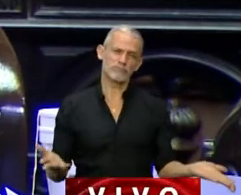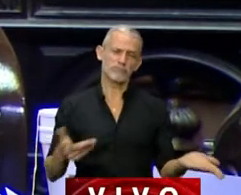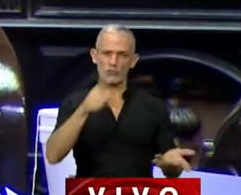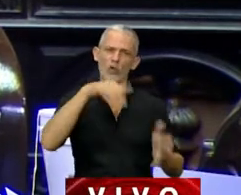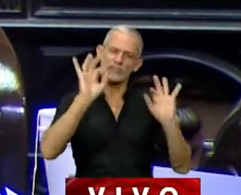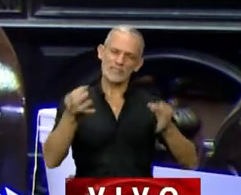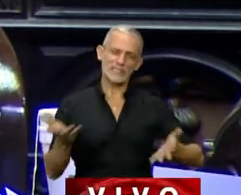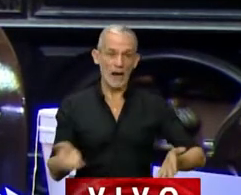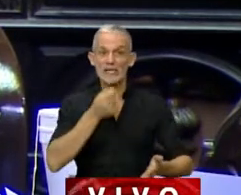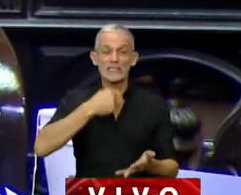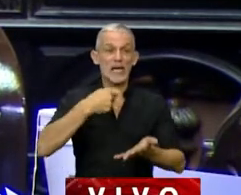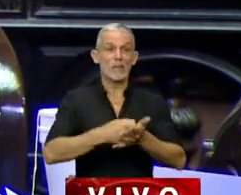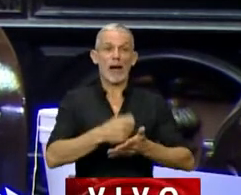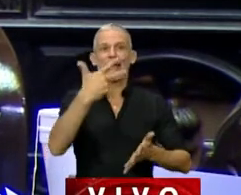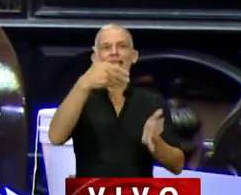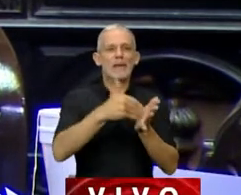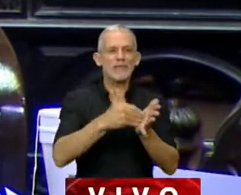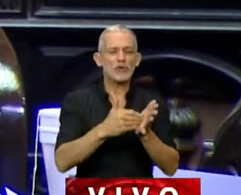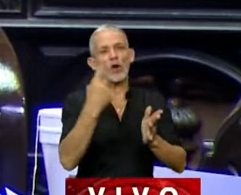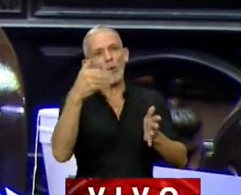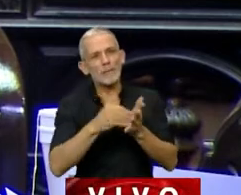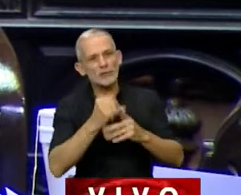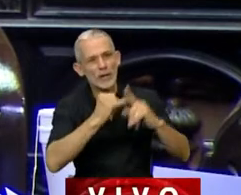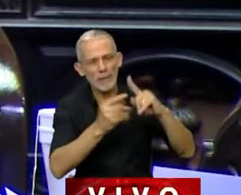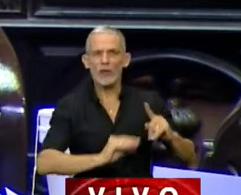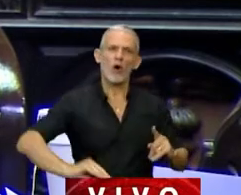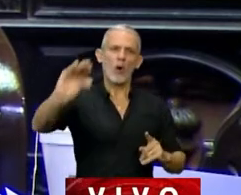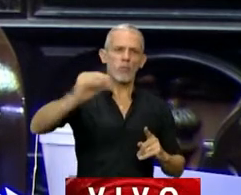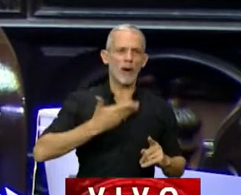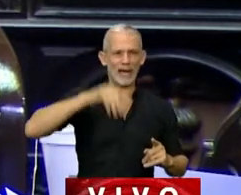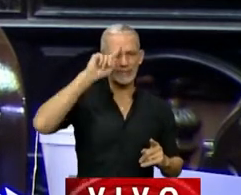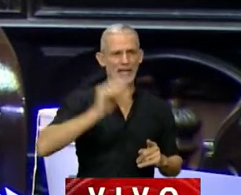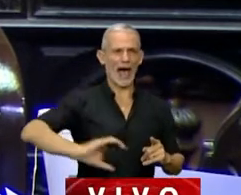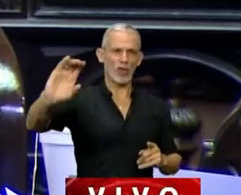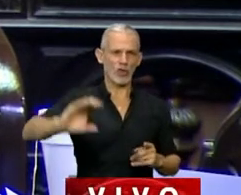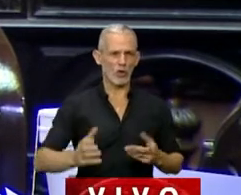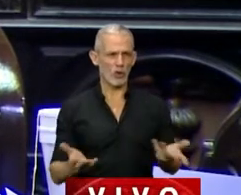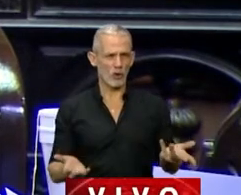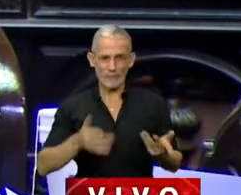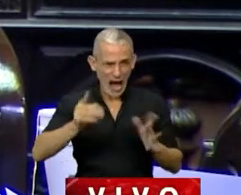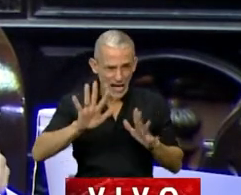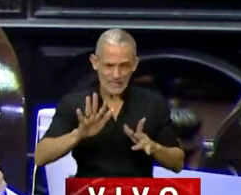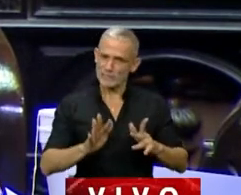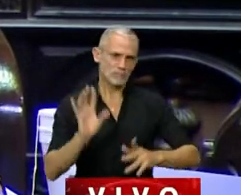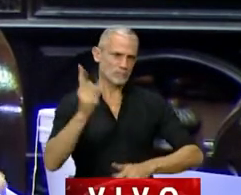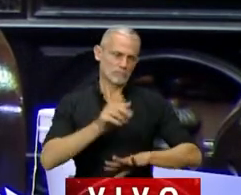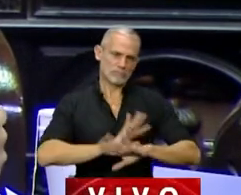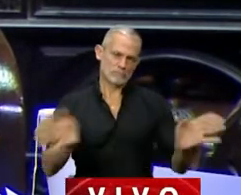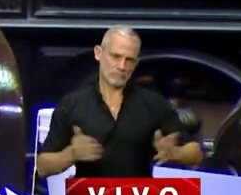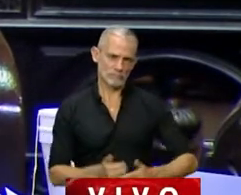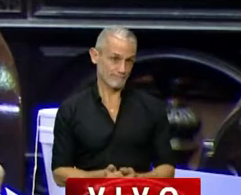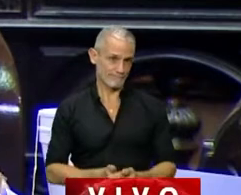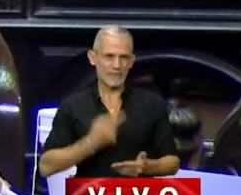saber. Si paga 3 millones, 1,5 millones le está dando al Estado. Eso no puede ser. Por